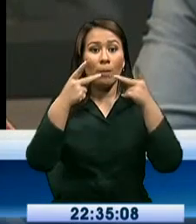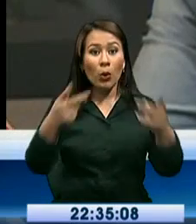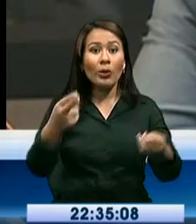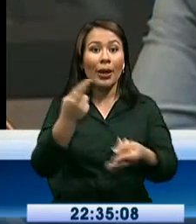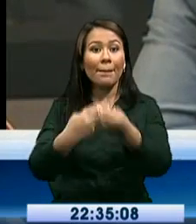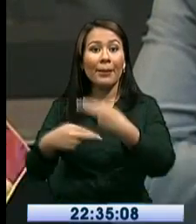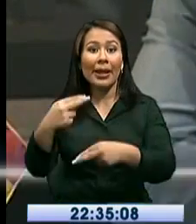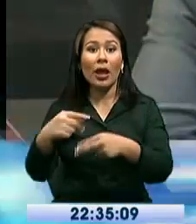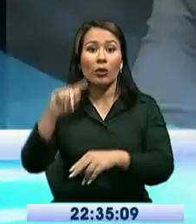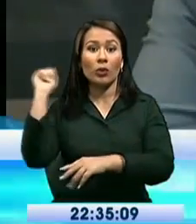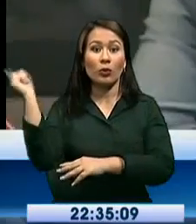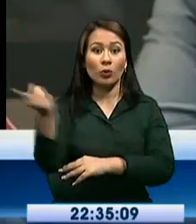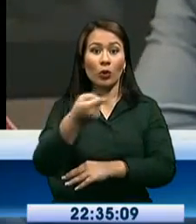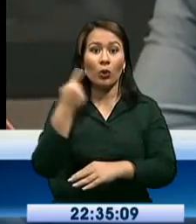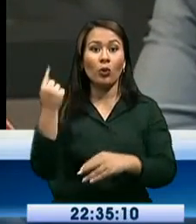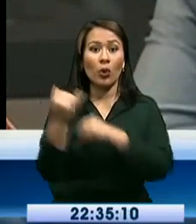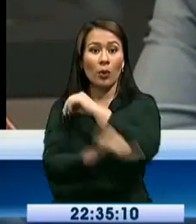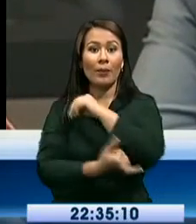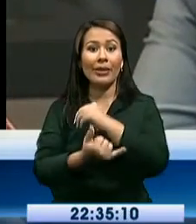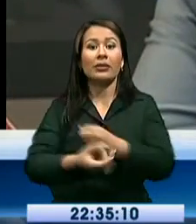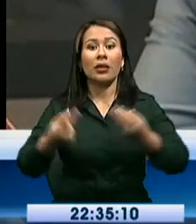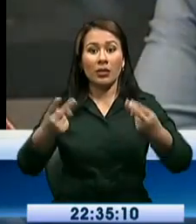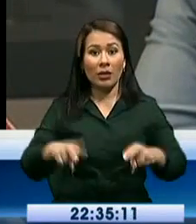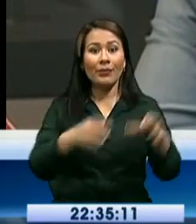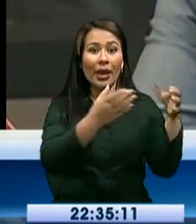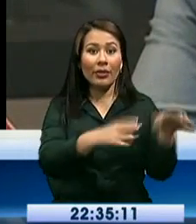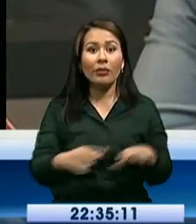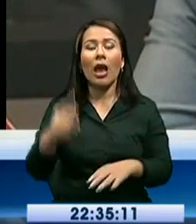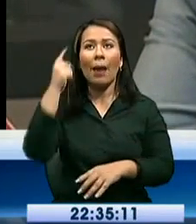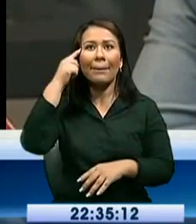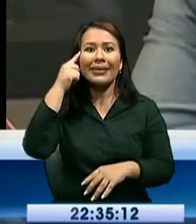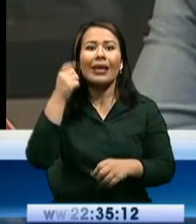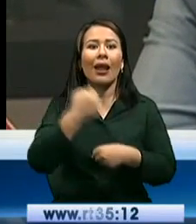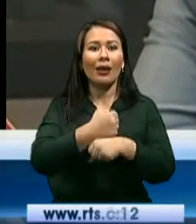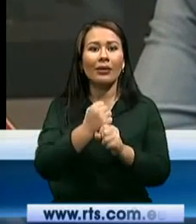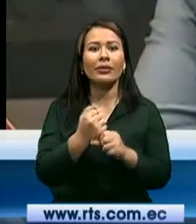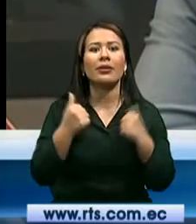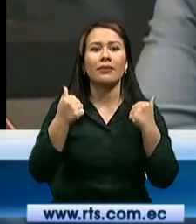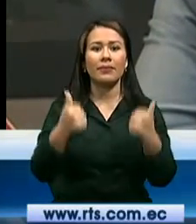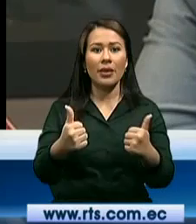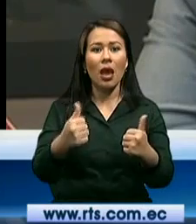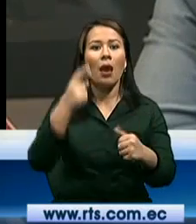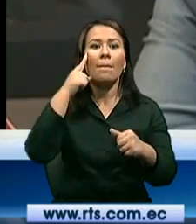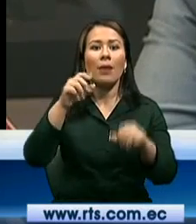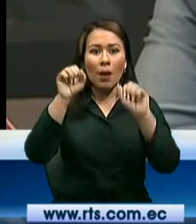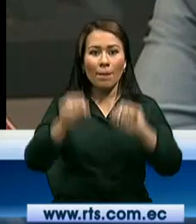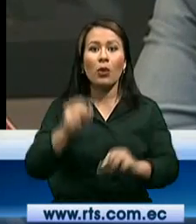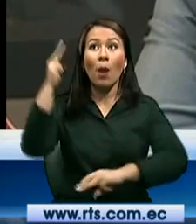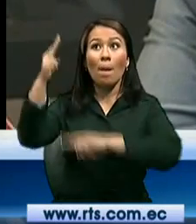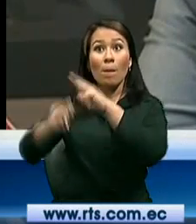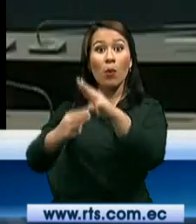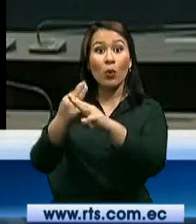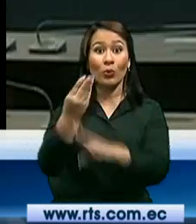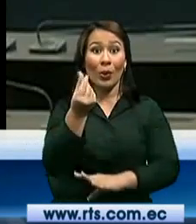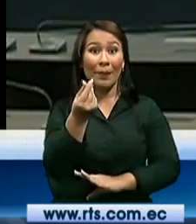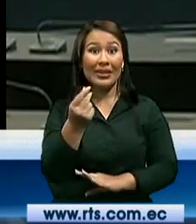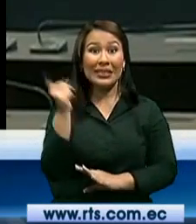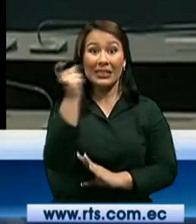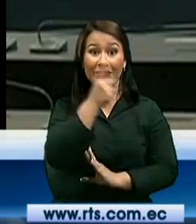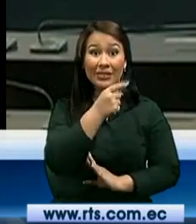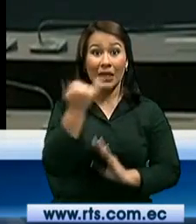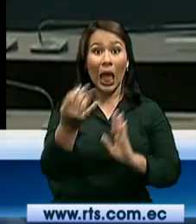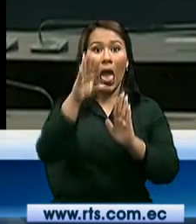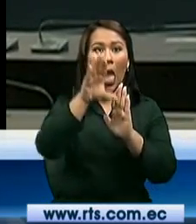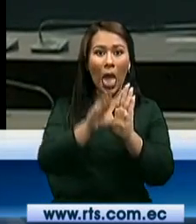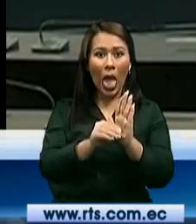global, a tomar las acciones necesarias a fin de estabilizar el mercado mundial de petróleo. Pero una vez en